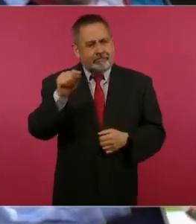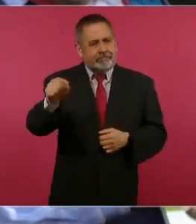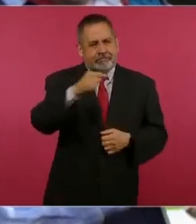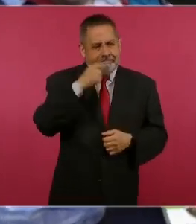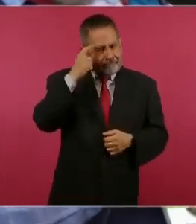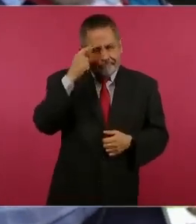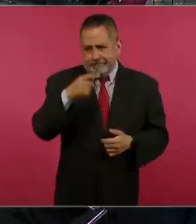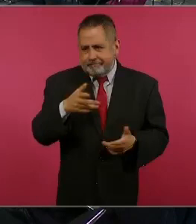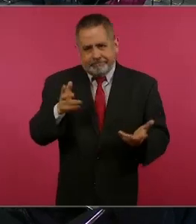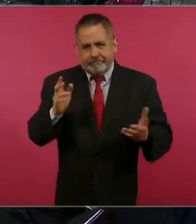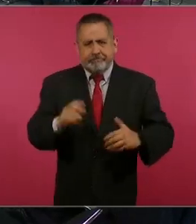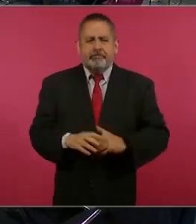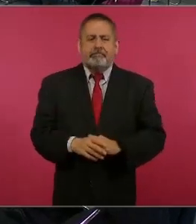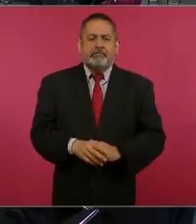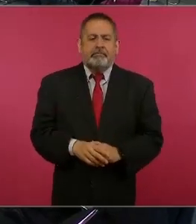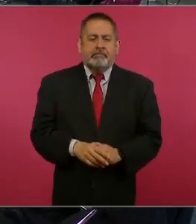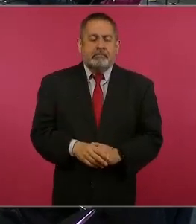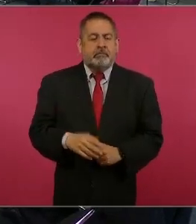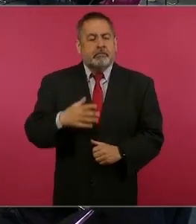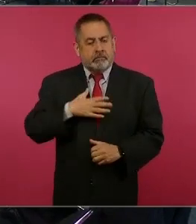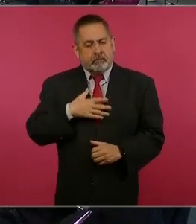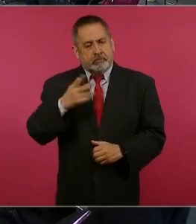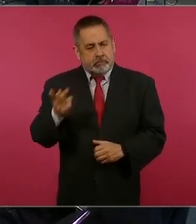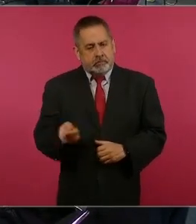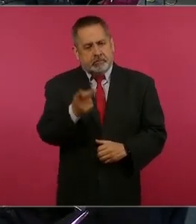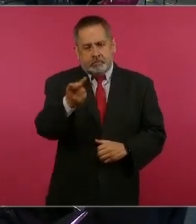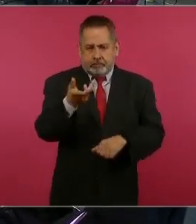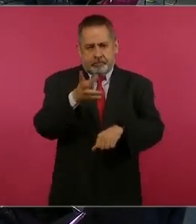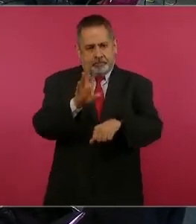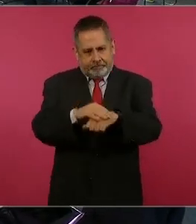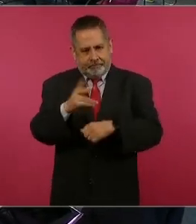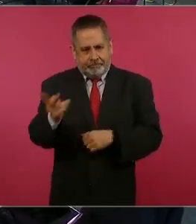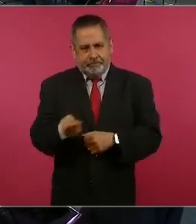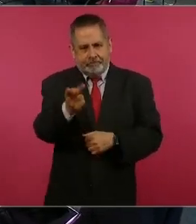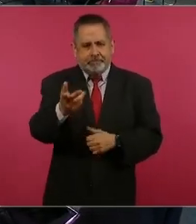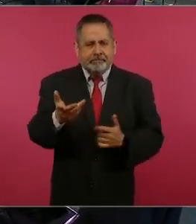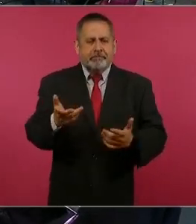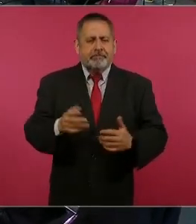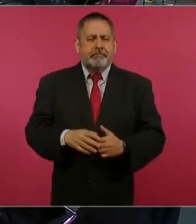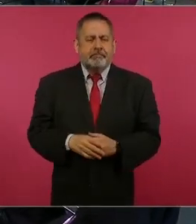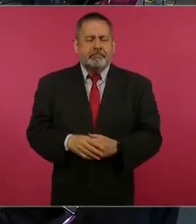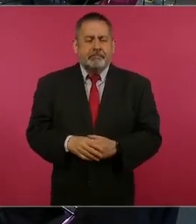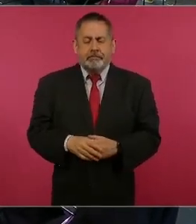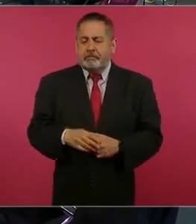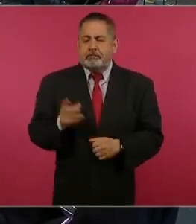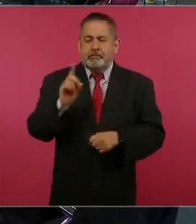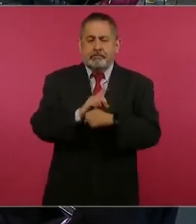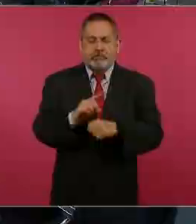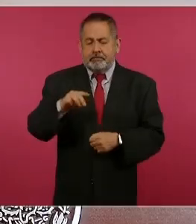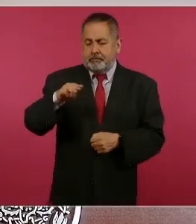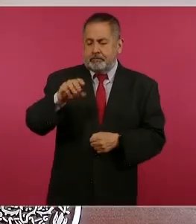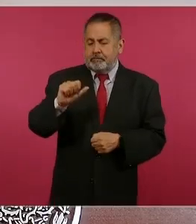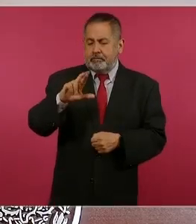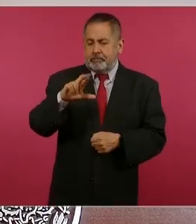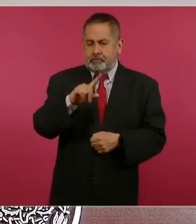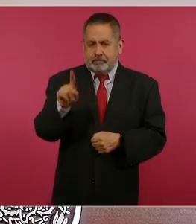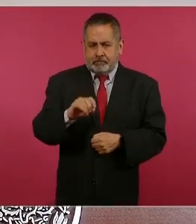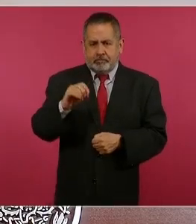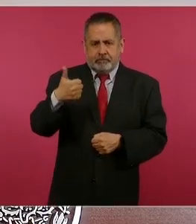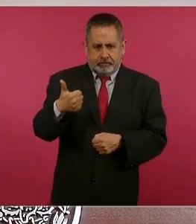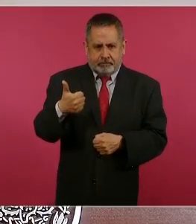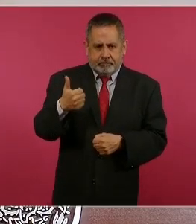cuenta. Y mi pregunta, si me permite, el 6 de marzo